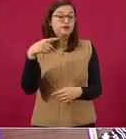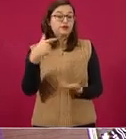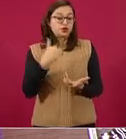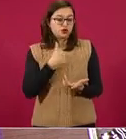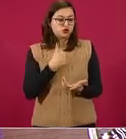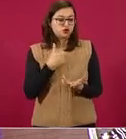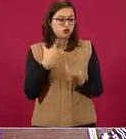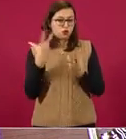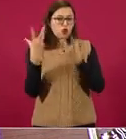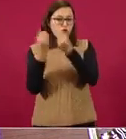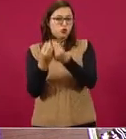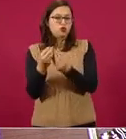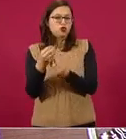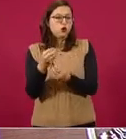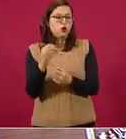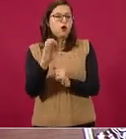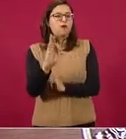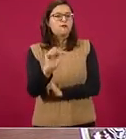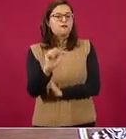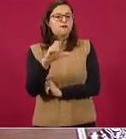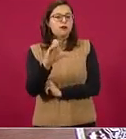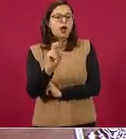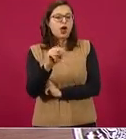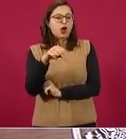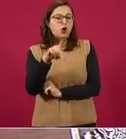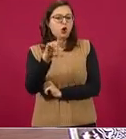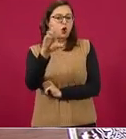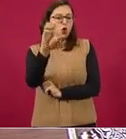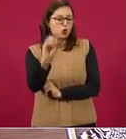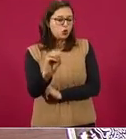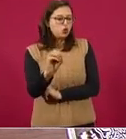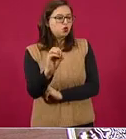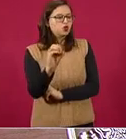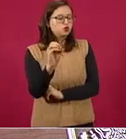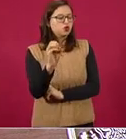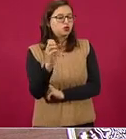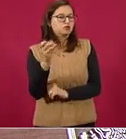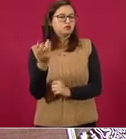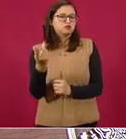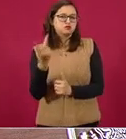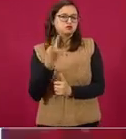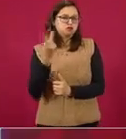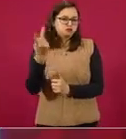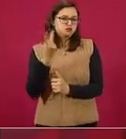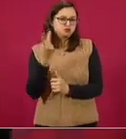con Facundo Cabral y alguien se paró y nos dijo, ¿y cómo llegaron hasta acá?